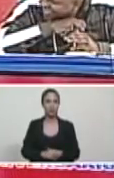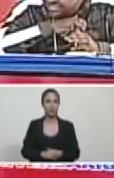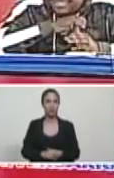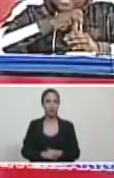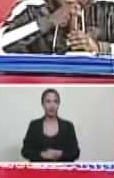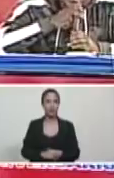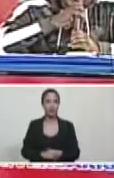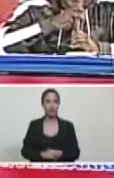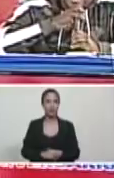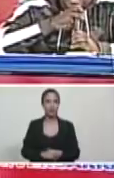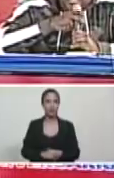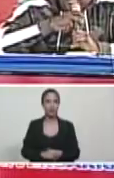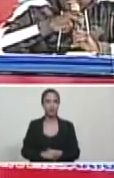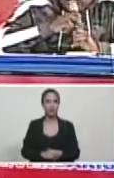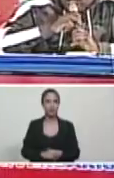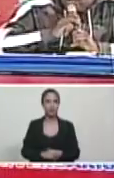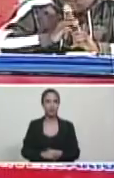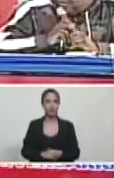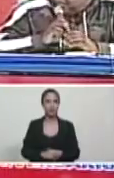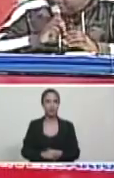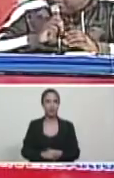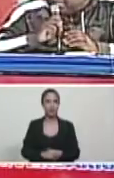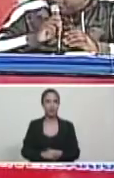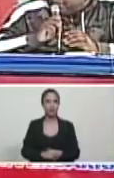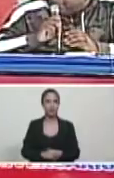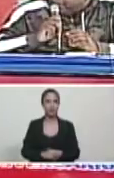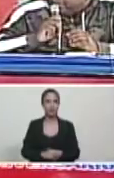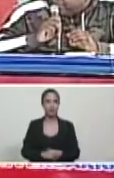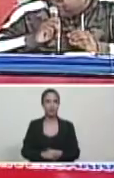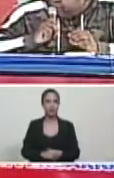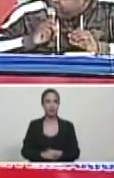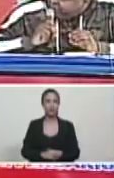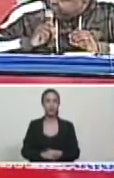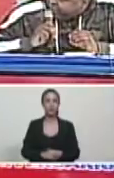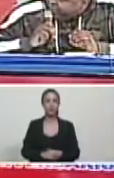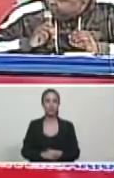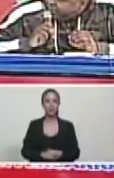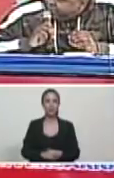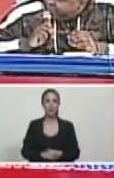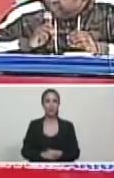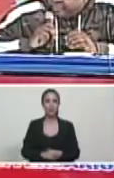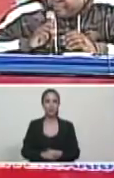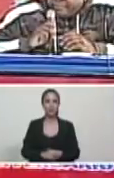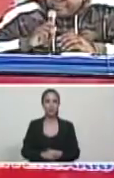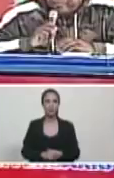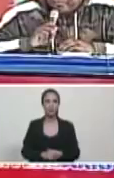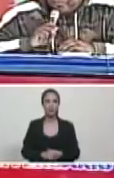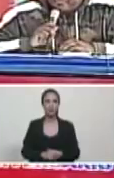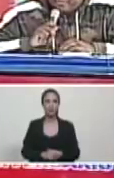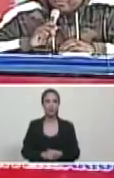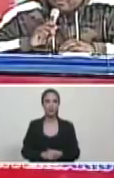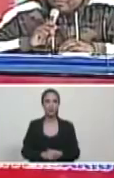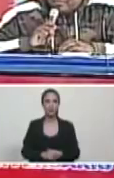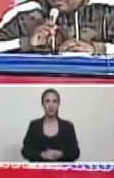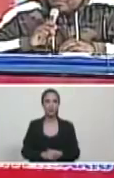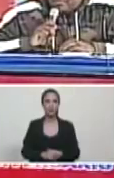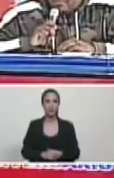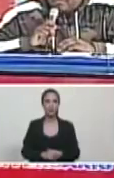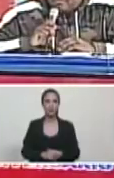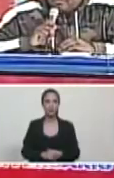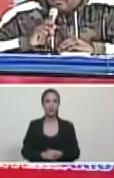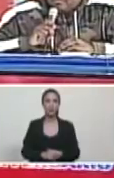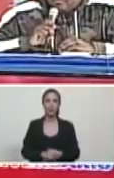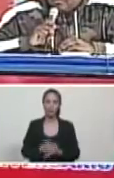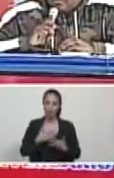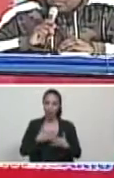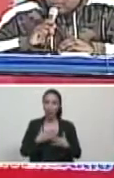Bendición. Y yo quiero pronto... Me falta un puntico, disculpe que le interrumpa. Sí, ya va. Mimú, yo quiero, pero Mimú, tú lo